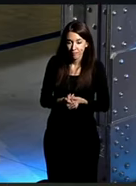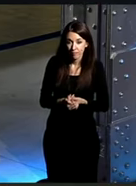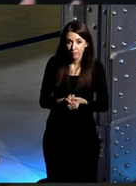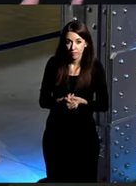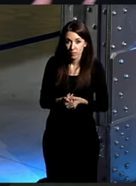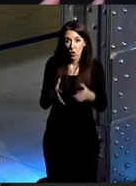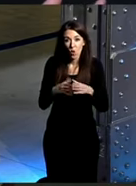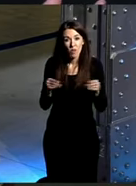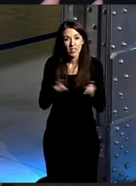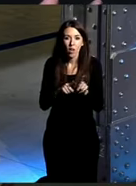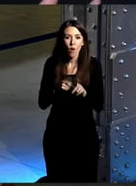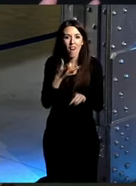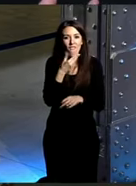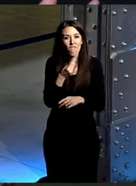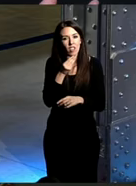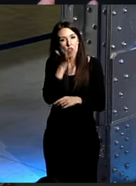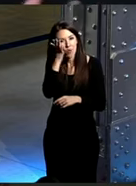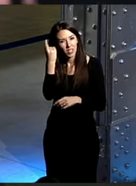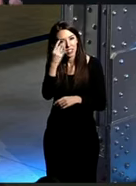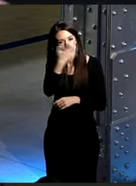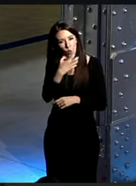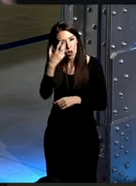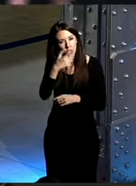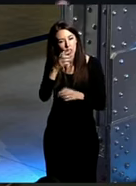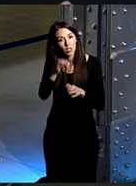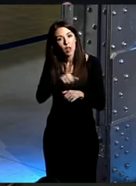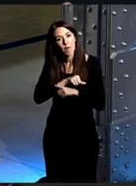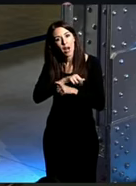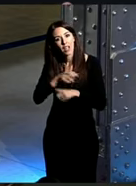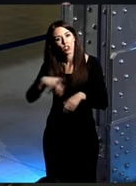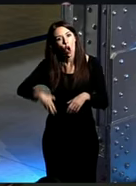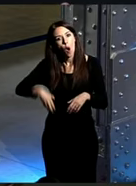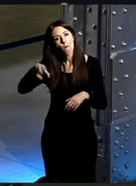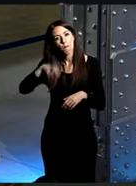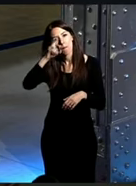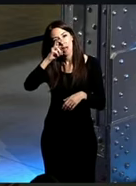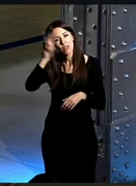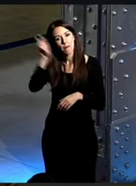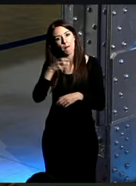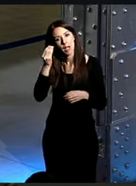es como la Bella Durmiente. Está esperando siempre el príncipe que la despierte.